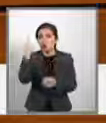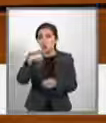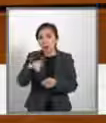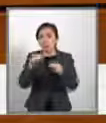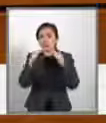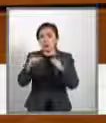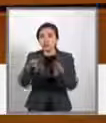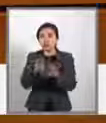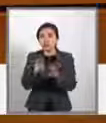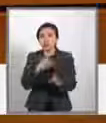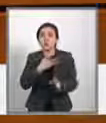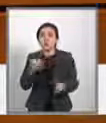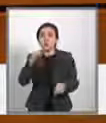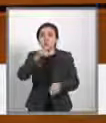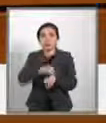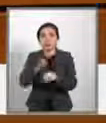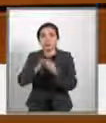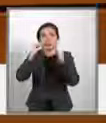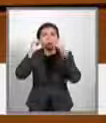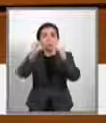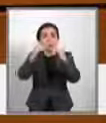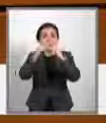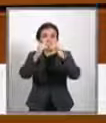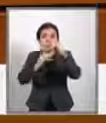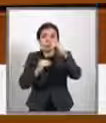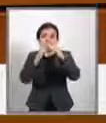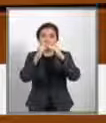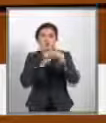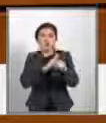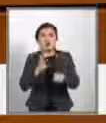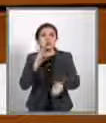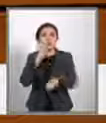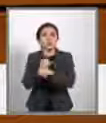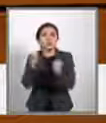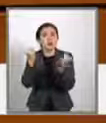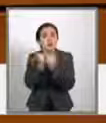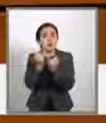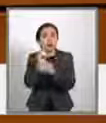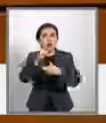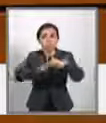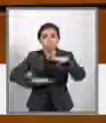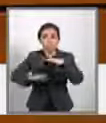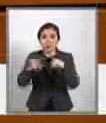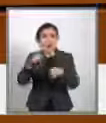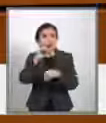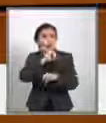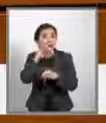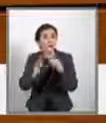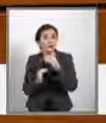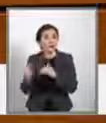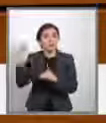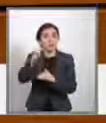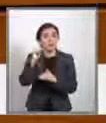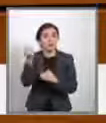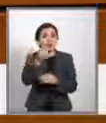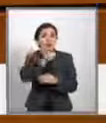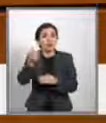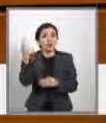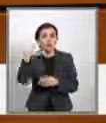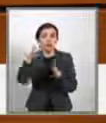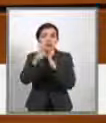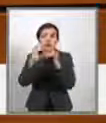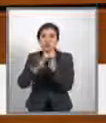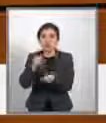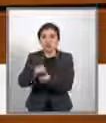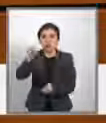que se constituya un parámetro máximo, por lo que puede regular igual o por debajo, pero nunca por encima de los requisitos